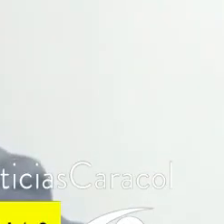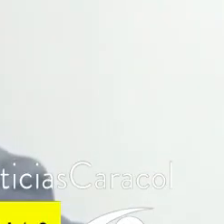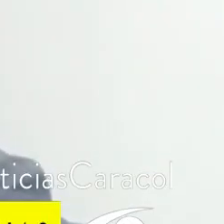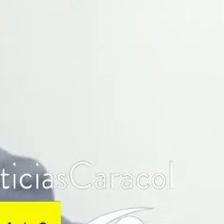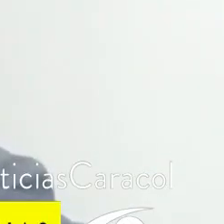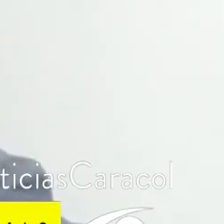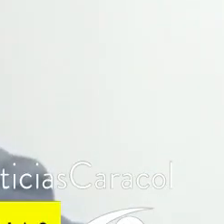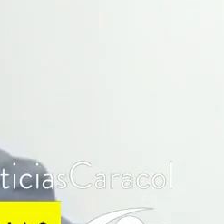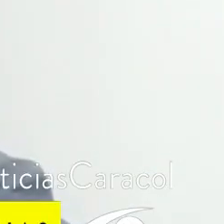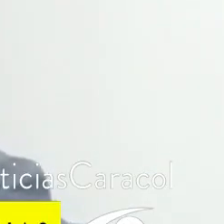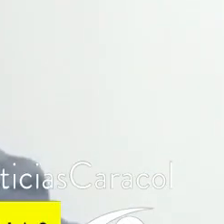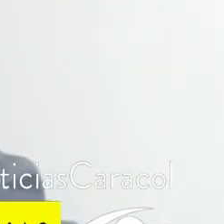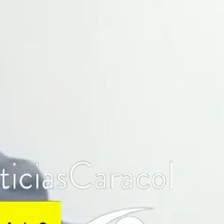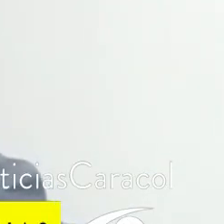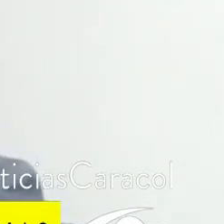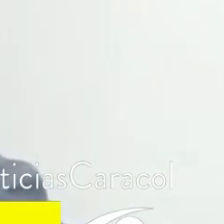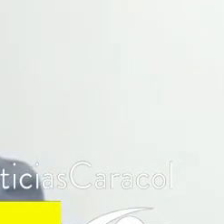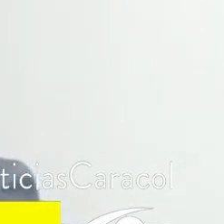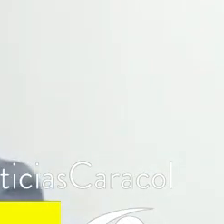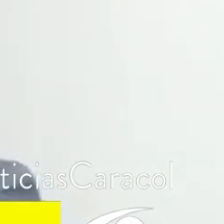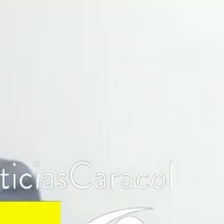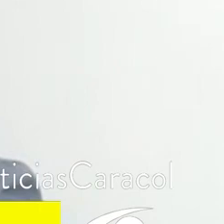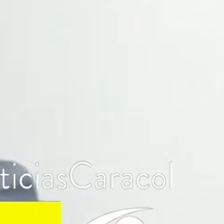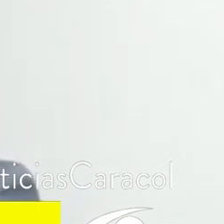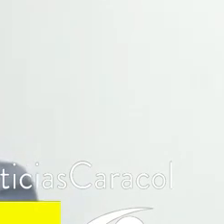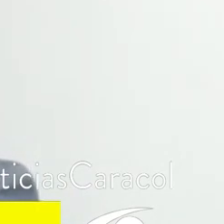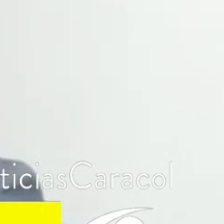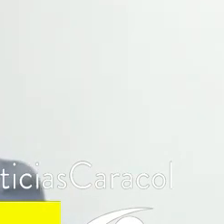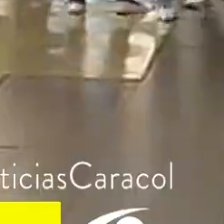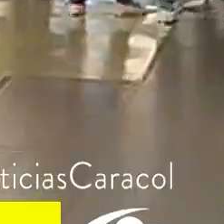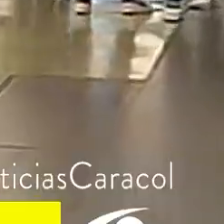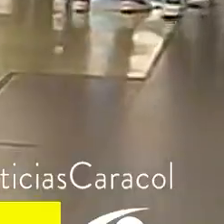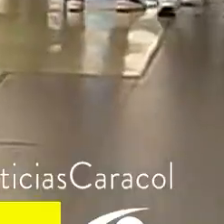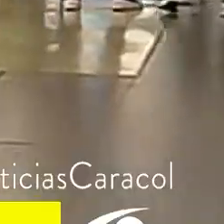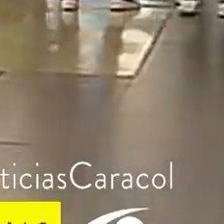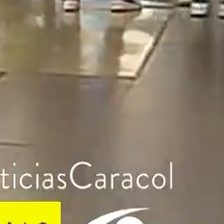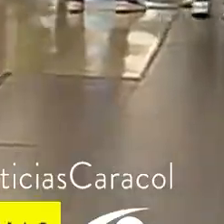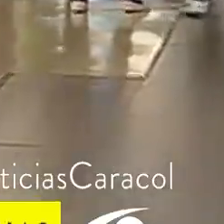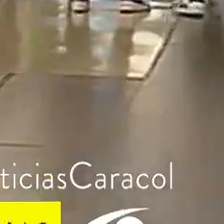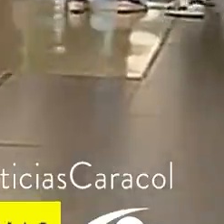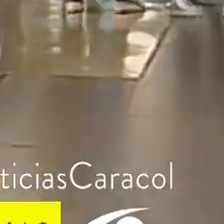que nos reunamos en espacios cerrados, que abramos las ventanas y mejoremos la ventilación.